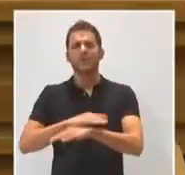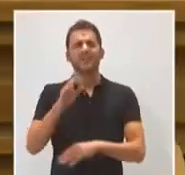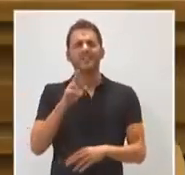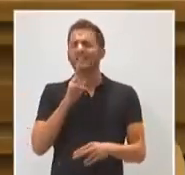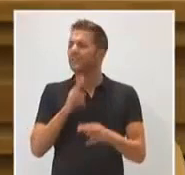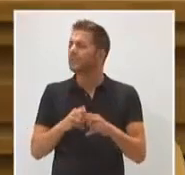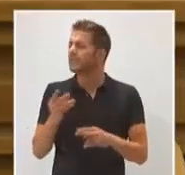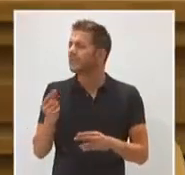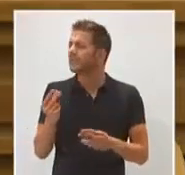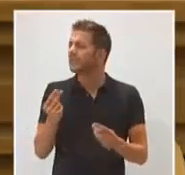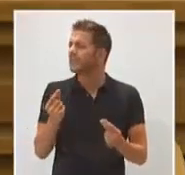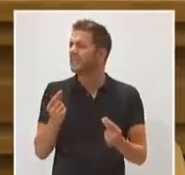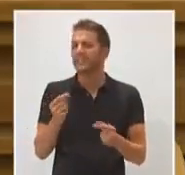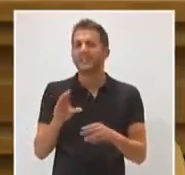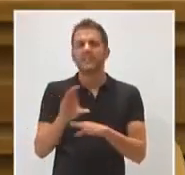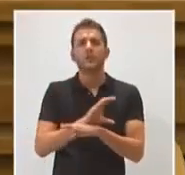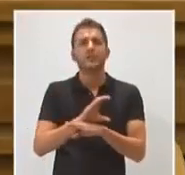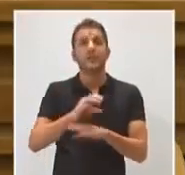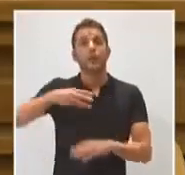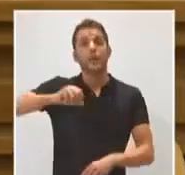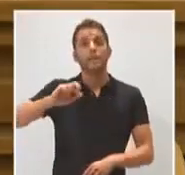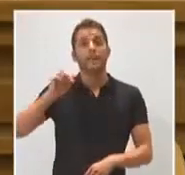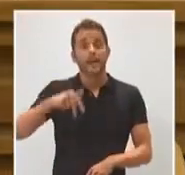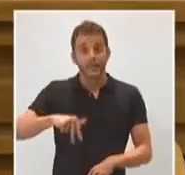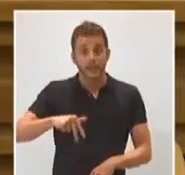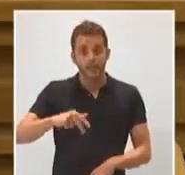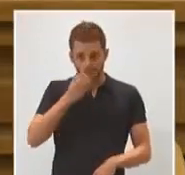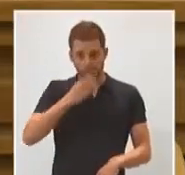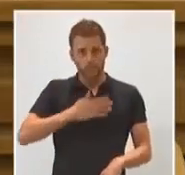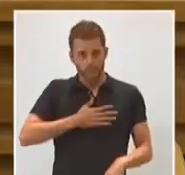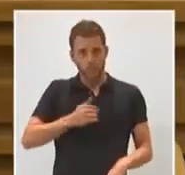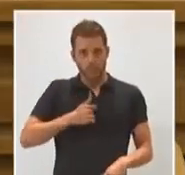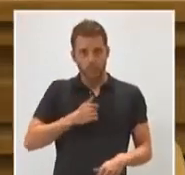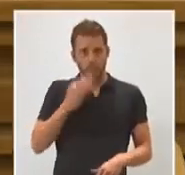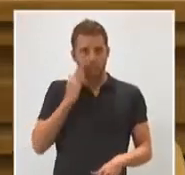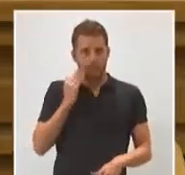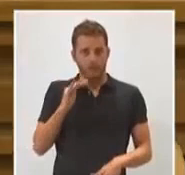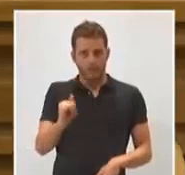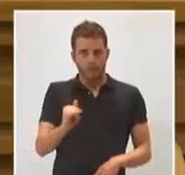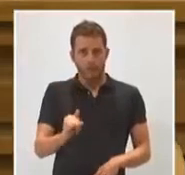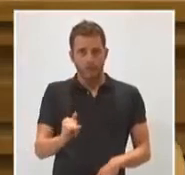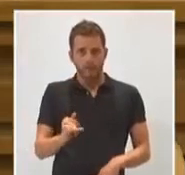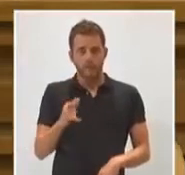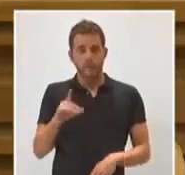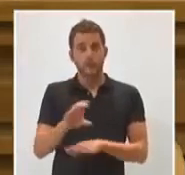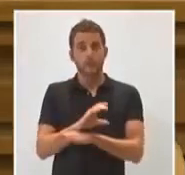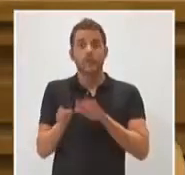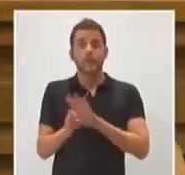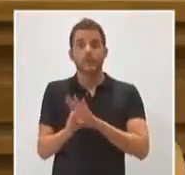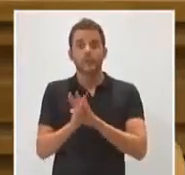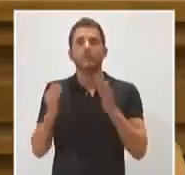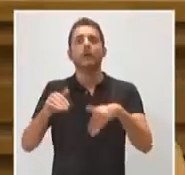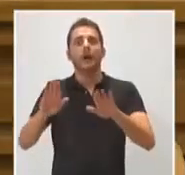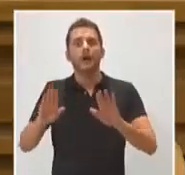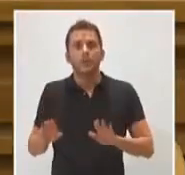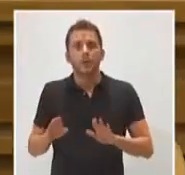con el consejero marín buena gente del mar y nada más le tengo bastante aprecio pues a lo mejor también